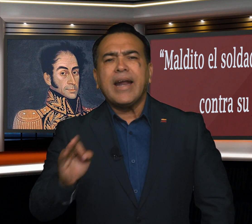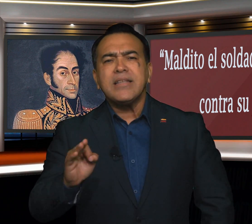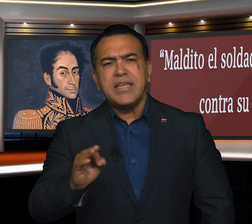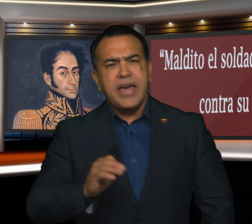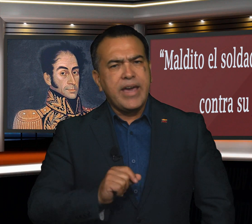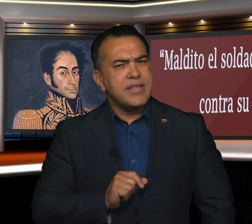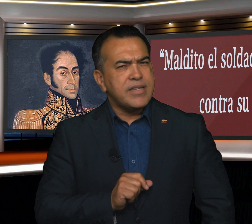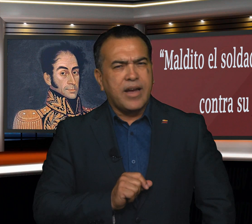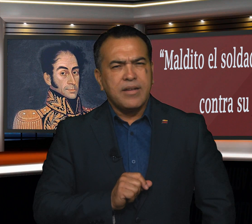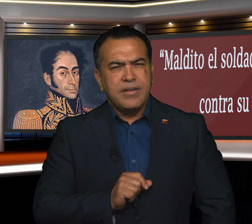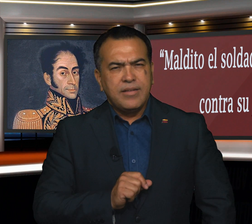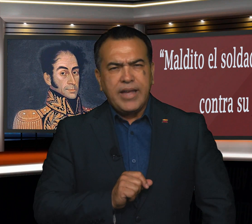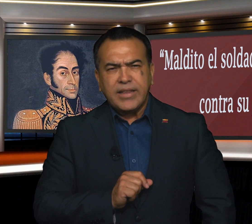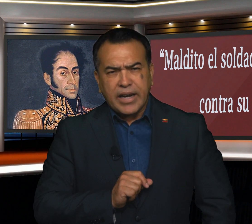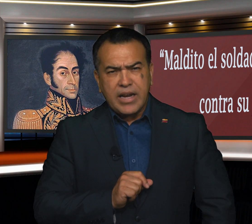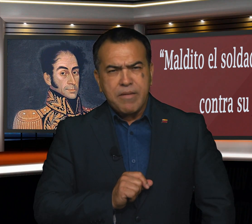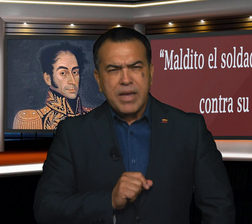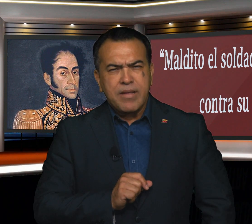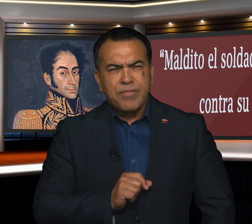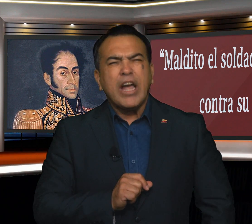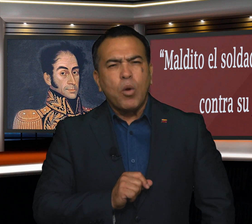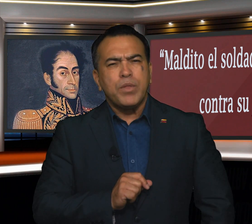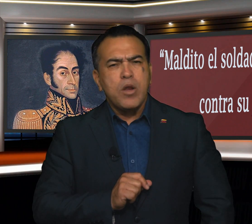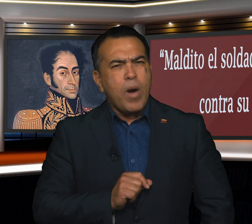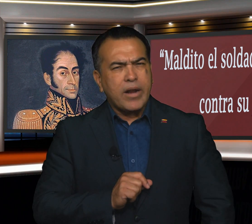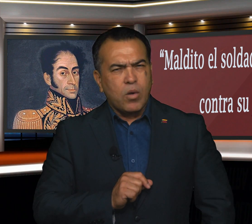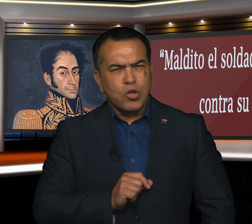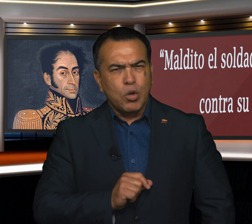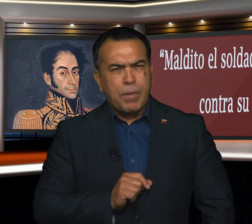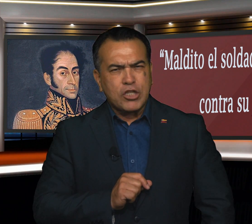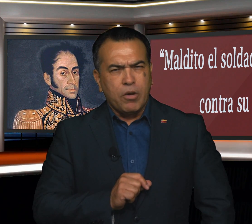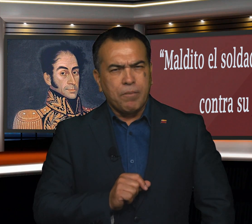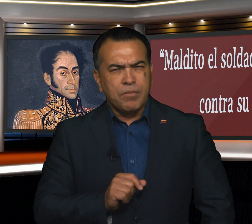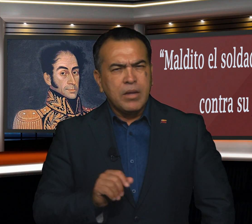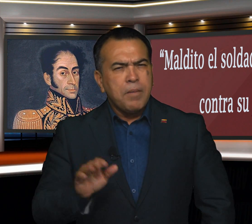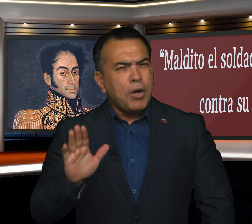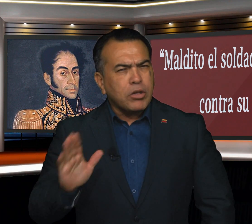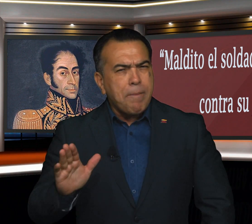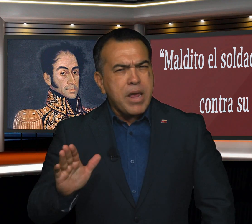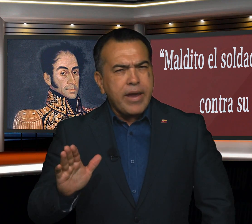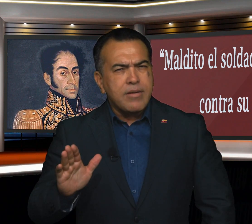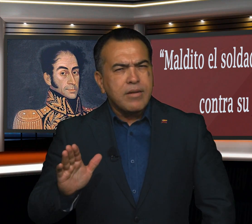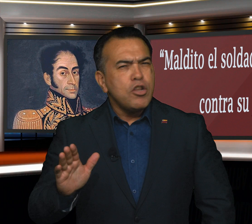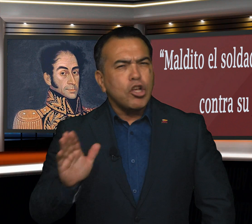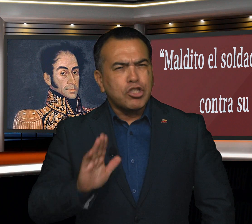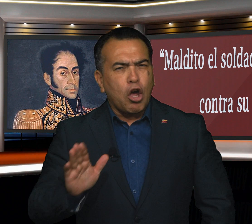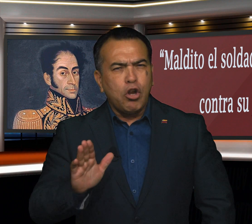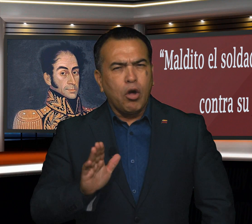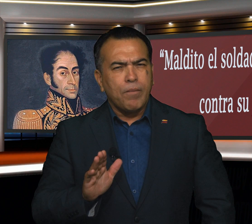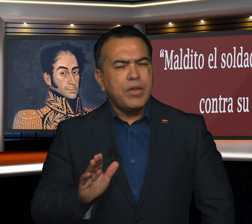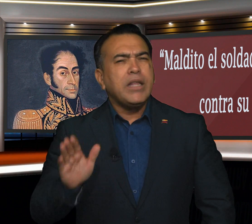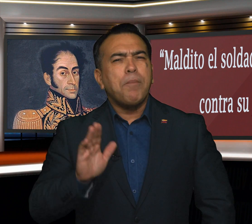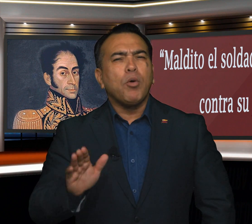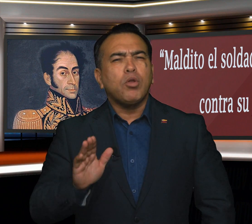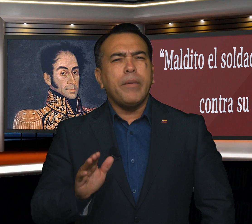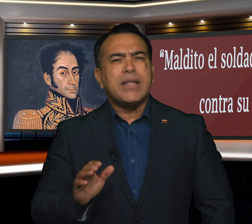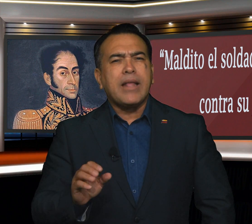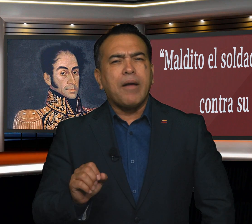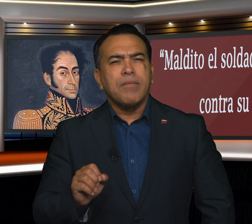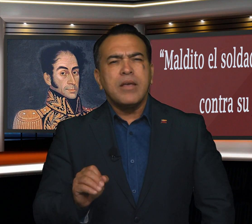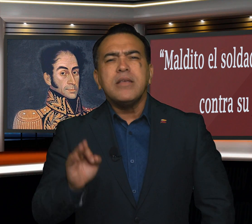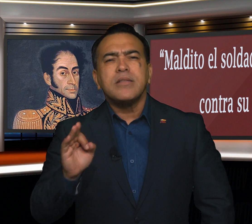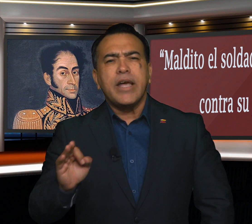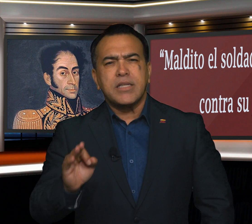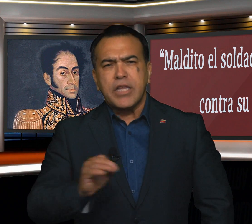la intransigencia de este régimen de continuar con la usurpación. Pero también, no solo desde el punto de